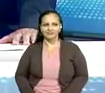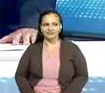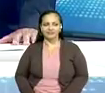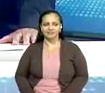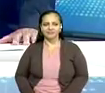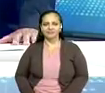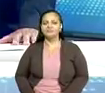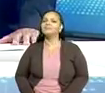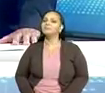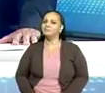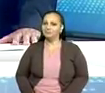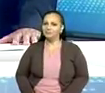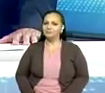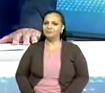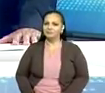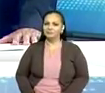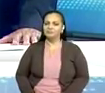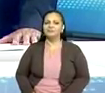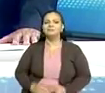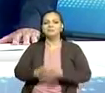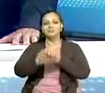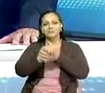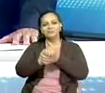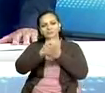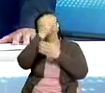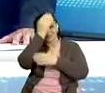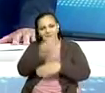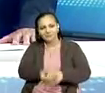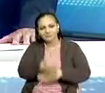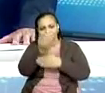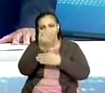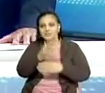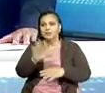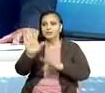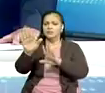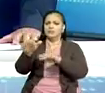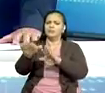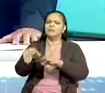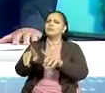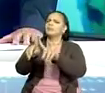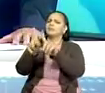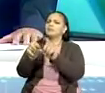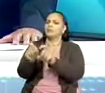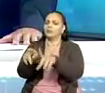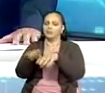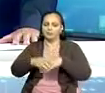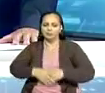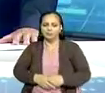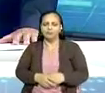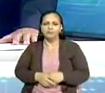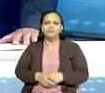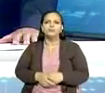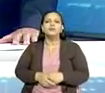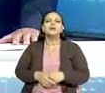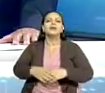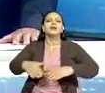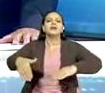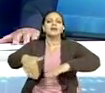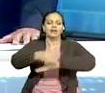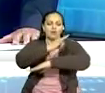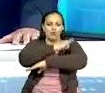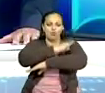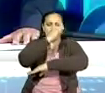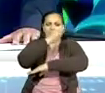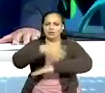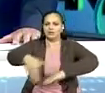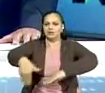Efectivamente, mi querido Huguito, amigos televidentes. Hugo, una consulta. Si yo le hablo, por ejemplo, de la calle en Urdesa,